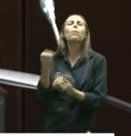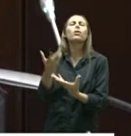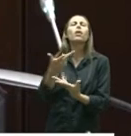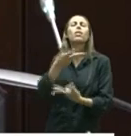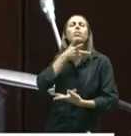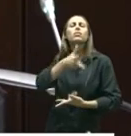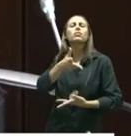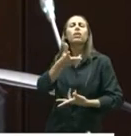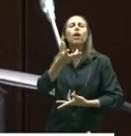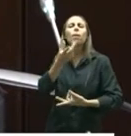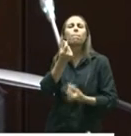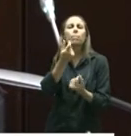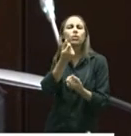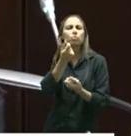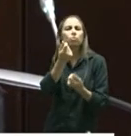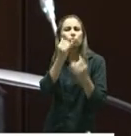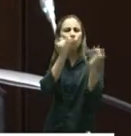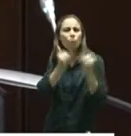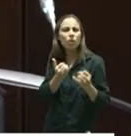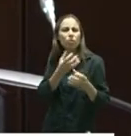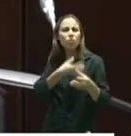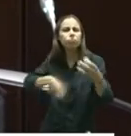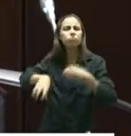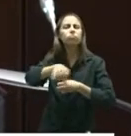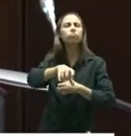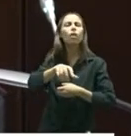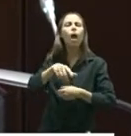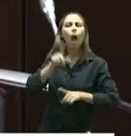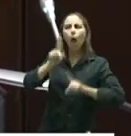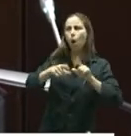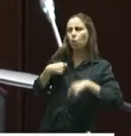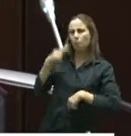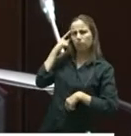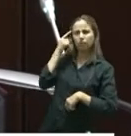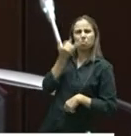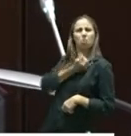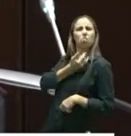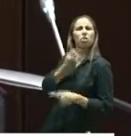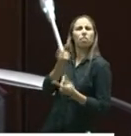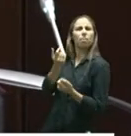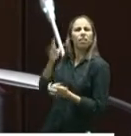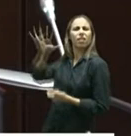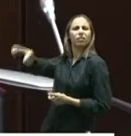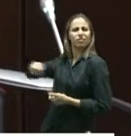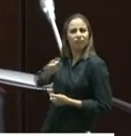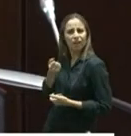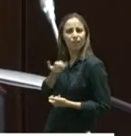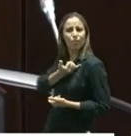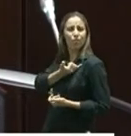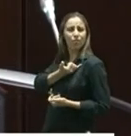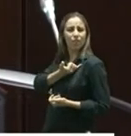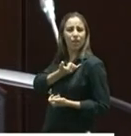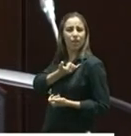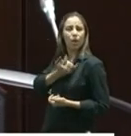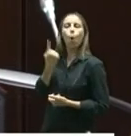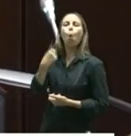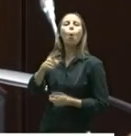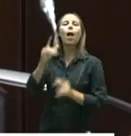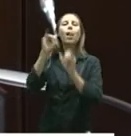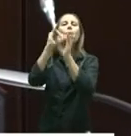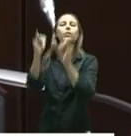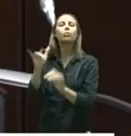de partidas presupuestaria a varios se nos paran las antenas Y de dónde van a sacar la plata qué otro qué otr presupuestos van a